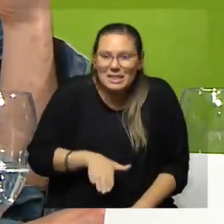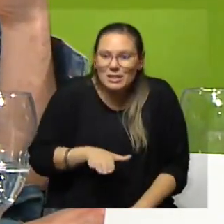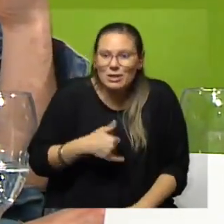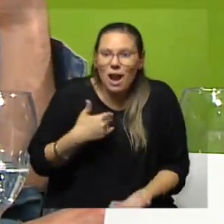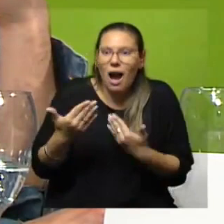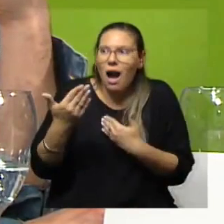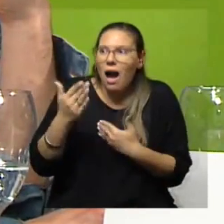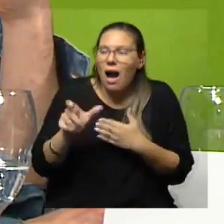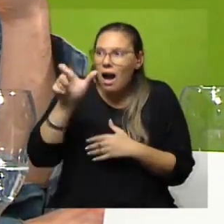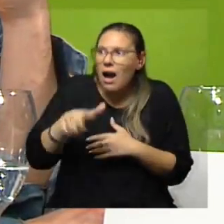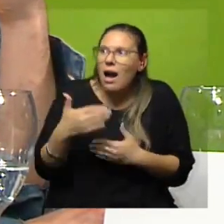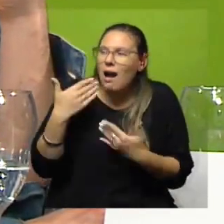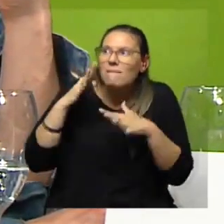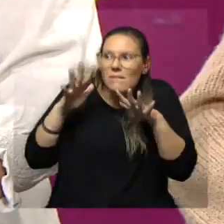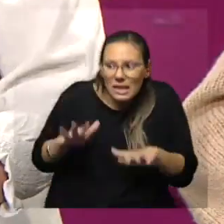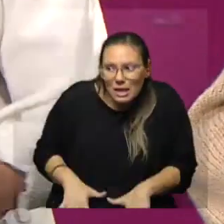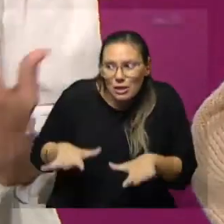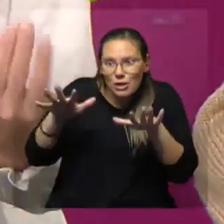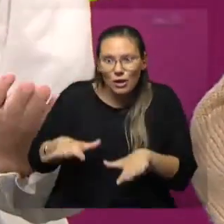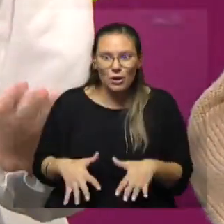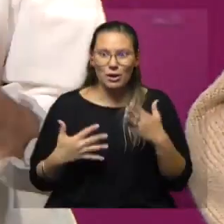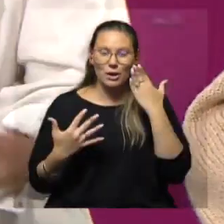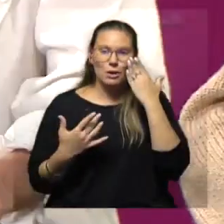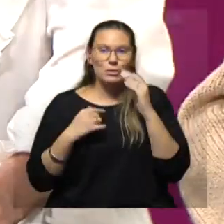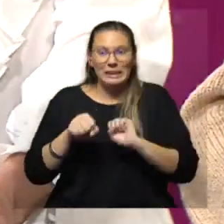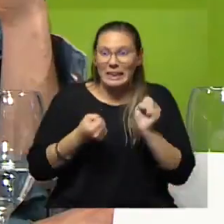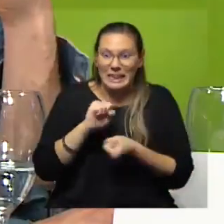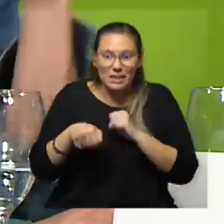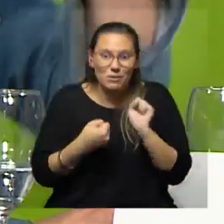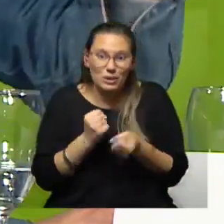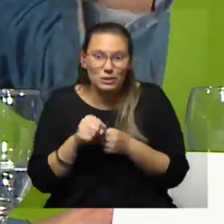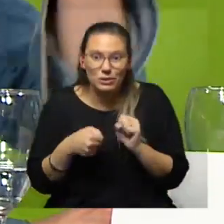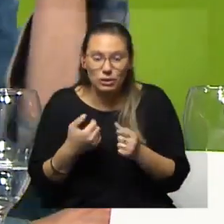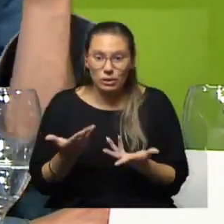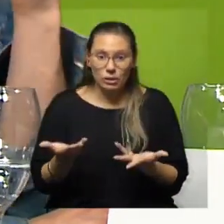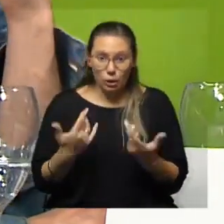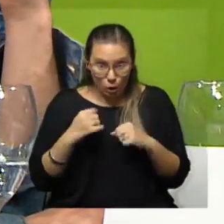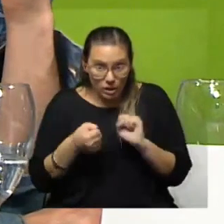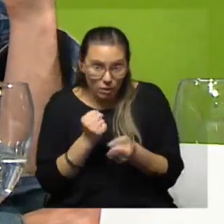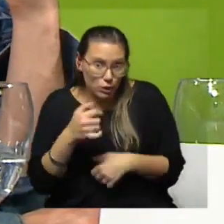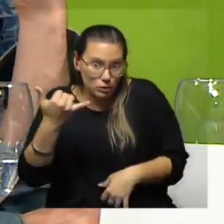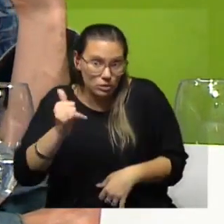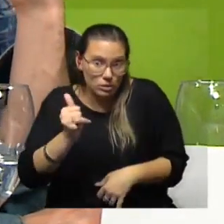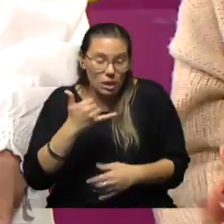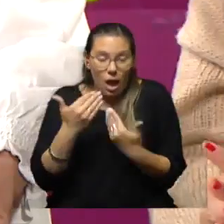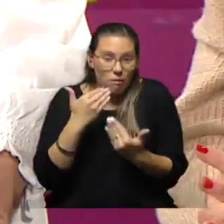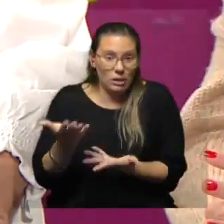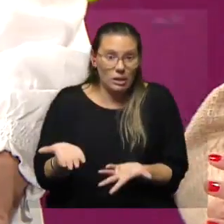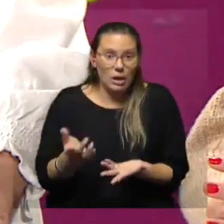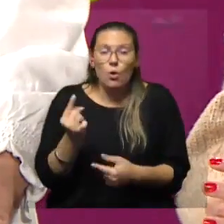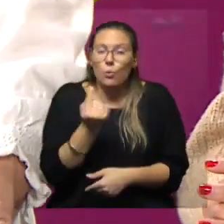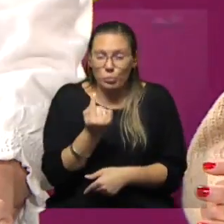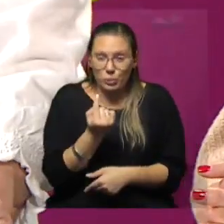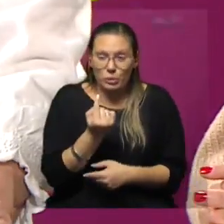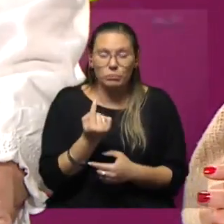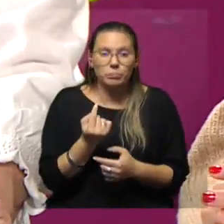con mis ídolos acá. No, vos tenés una anécdota. Uno se debe poner nervioso, sí. ¿No? Sí, cuando... yo me pongo nervioso, claro, hablando con ellos, por supuesto. Tenemos un minuto